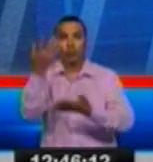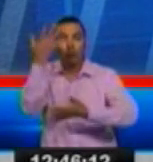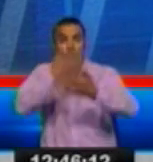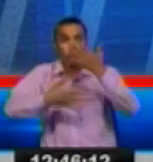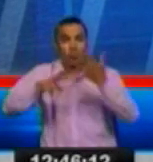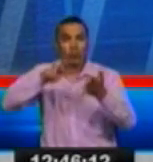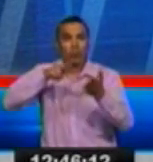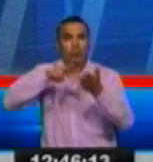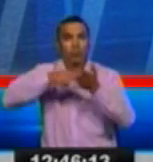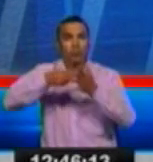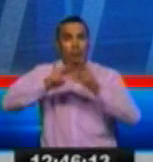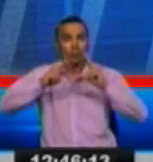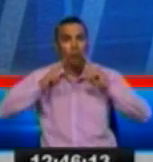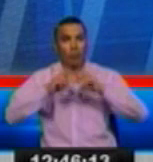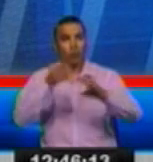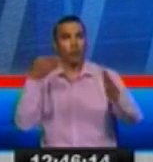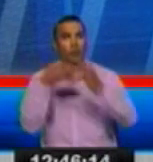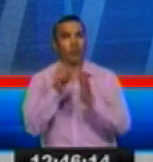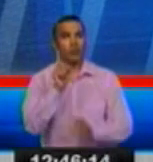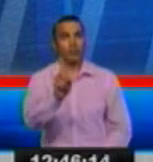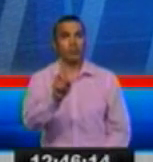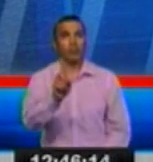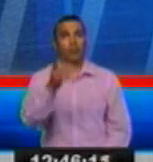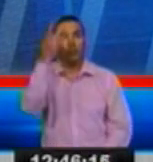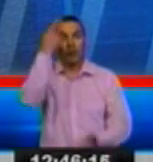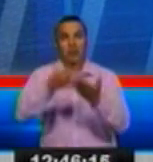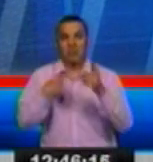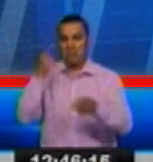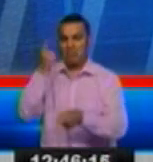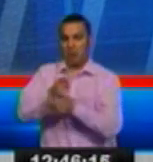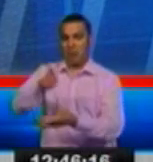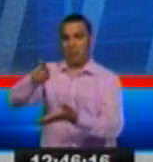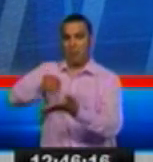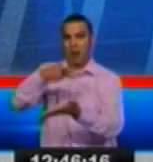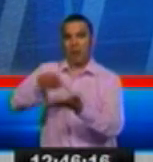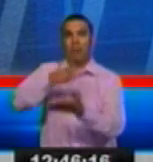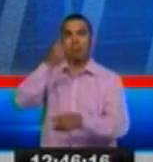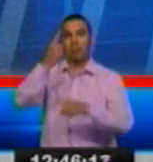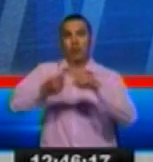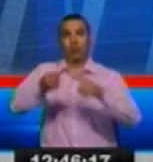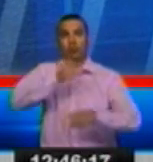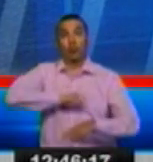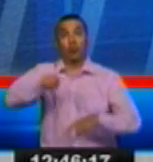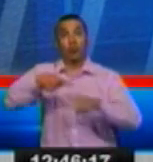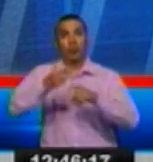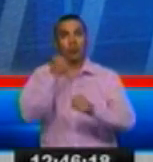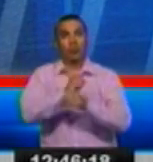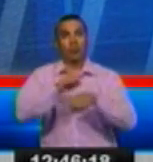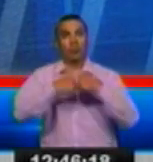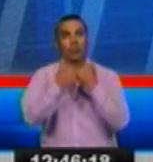que se investiga ya en su contra por supuestos cobros indebidos cuando era asambleísta. Veamos.